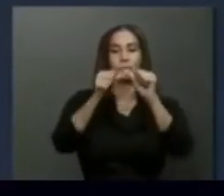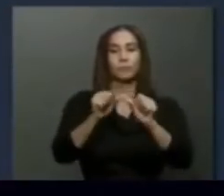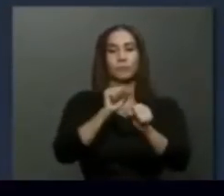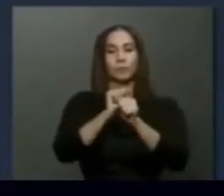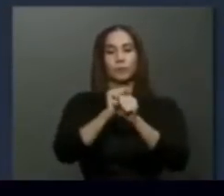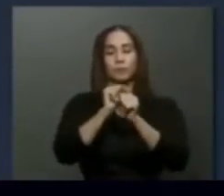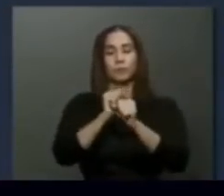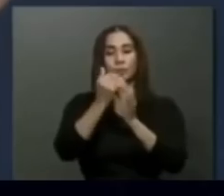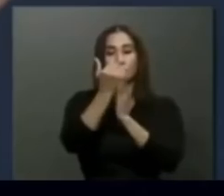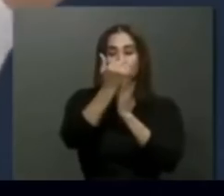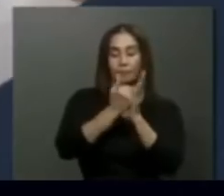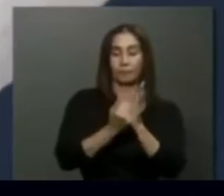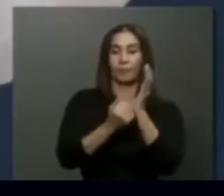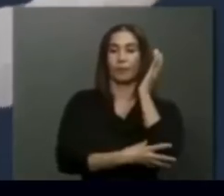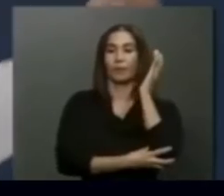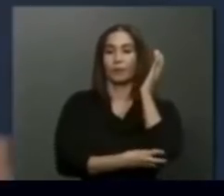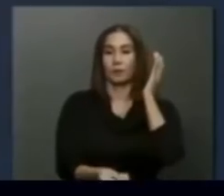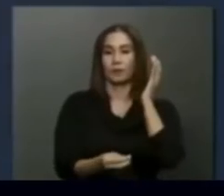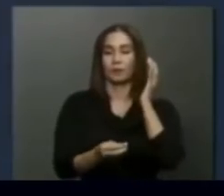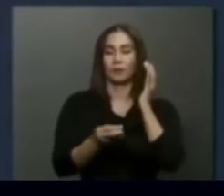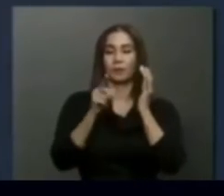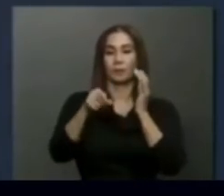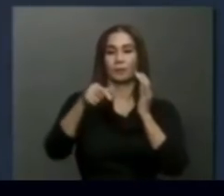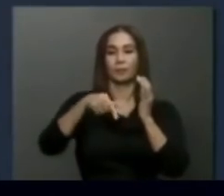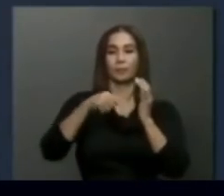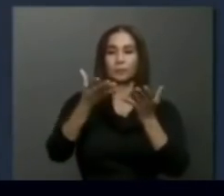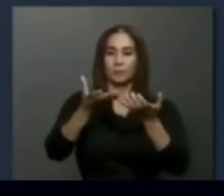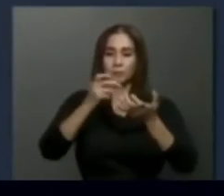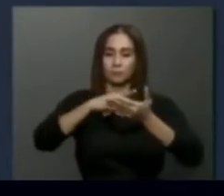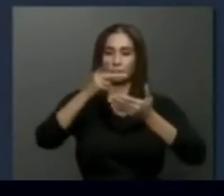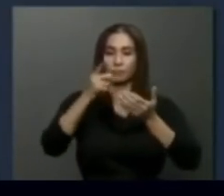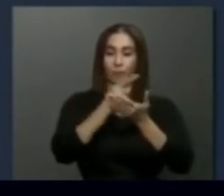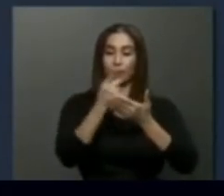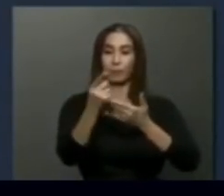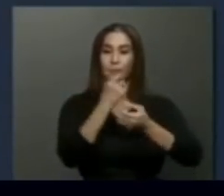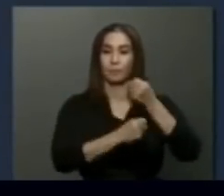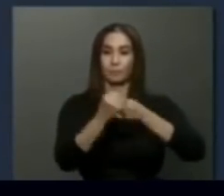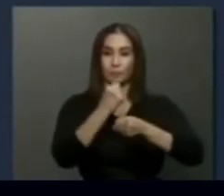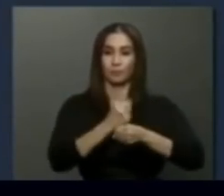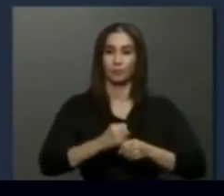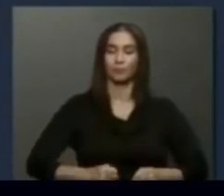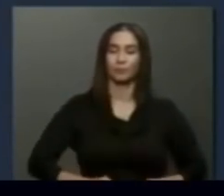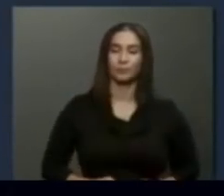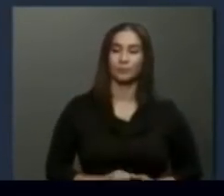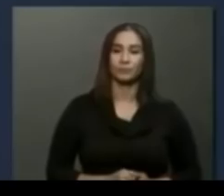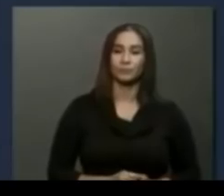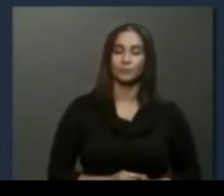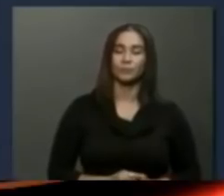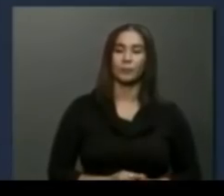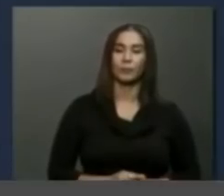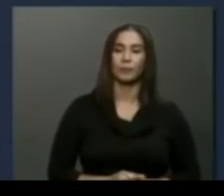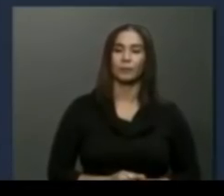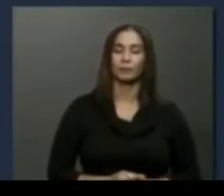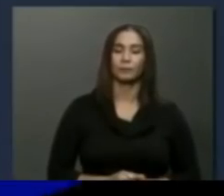caminando para disminuir la pobreza como es nuestro plan en los próximos años. Y todo esto se